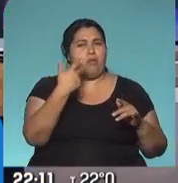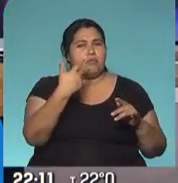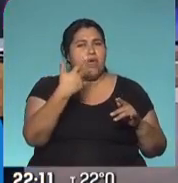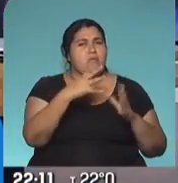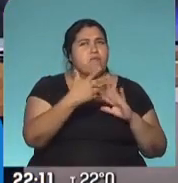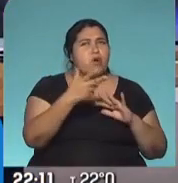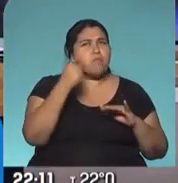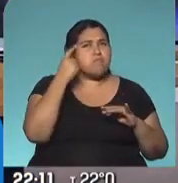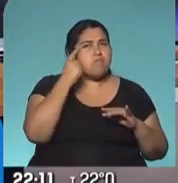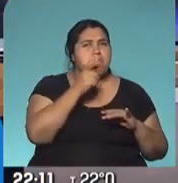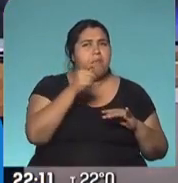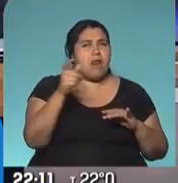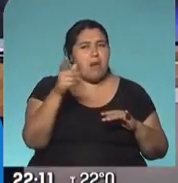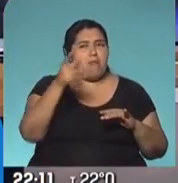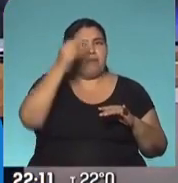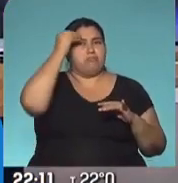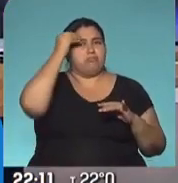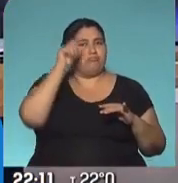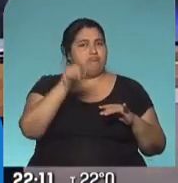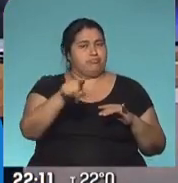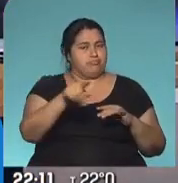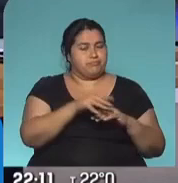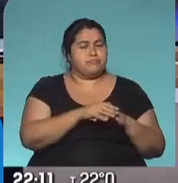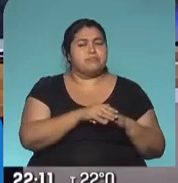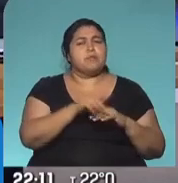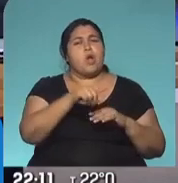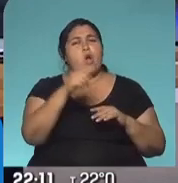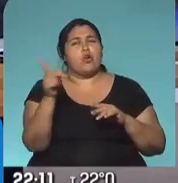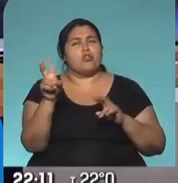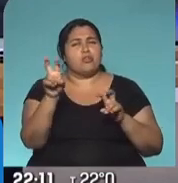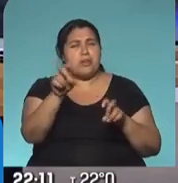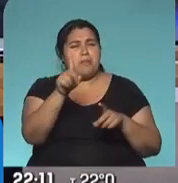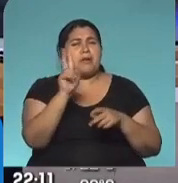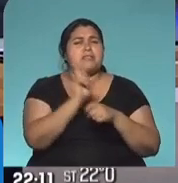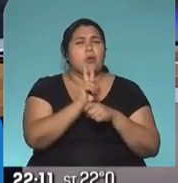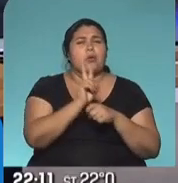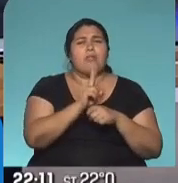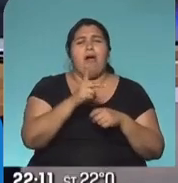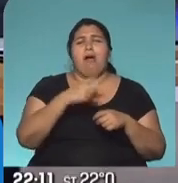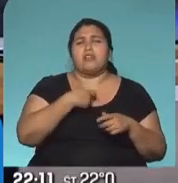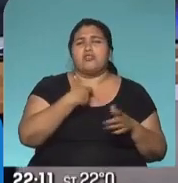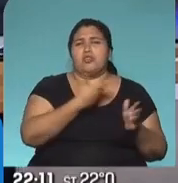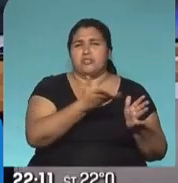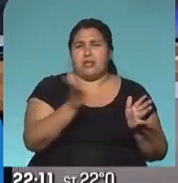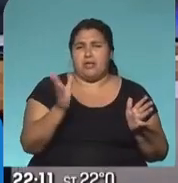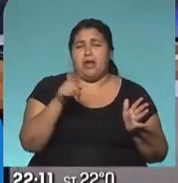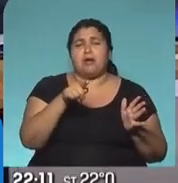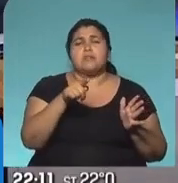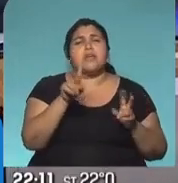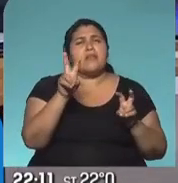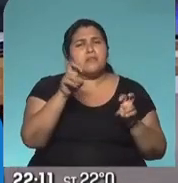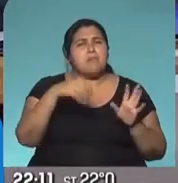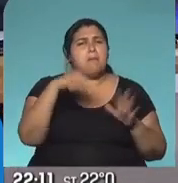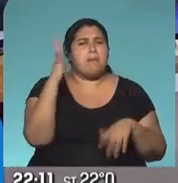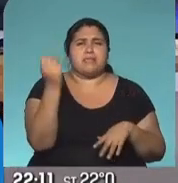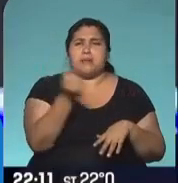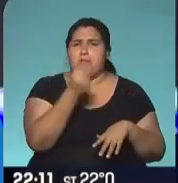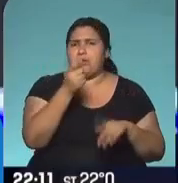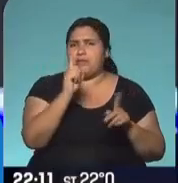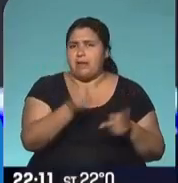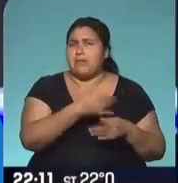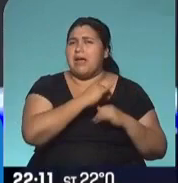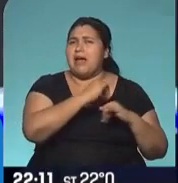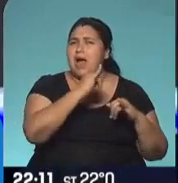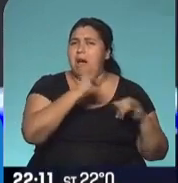2 en algunos casos. Por otro lado, hay un tema de la seguridad social que se convirtió en uno de los temas importantes de la